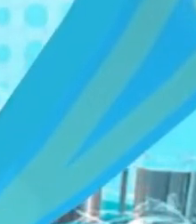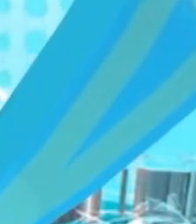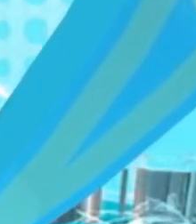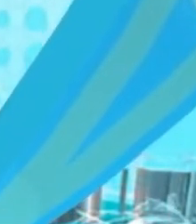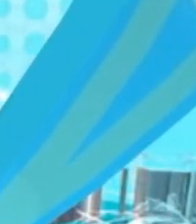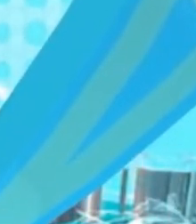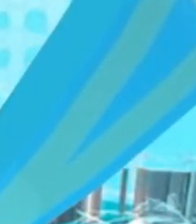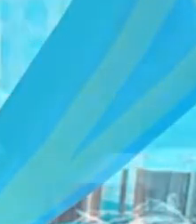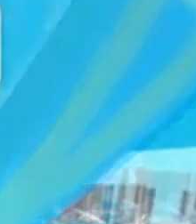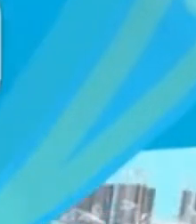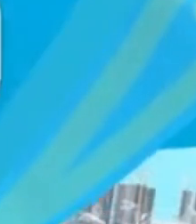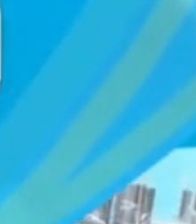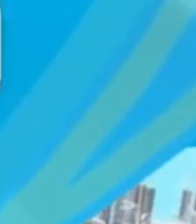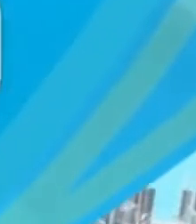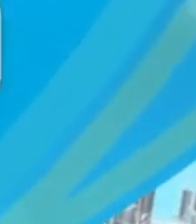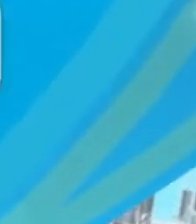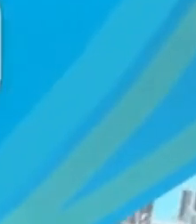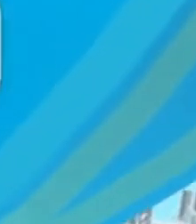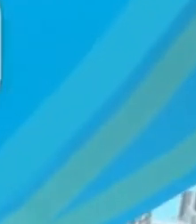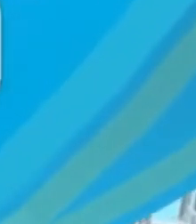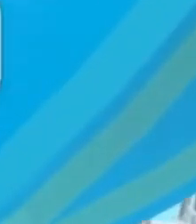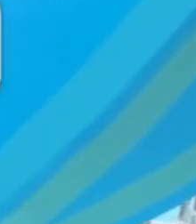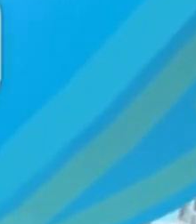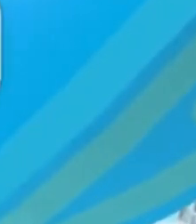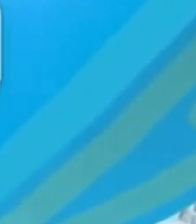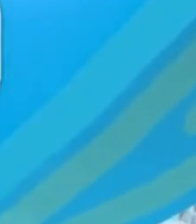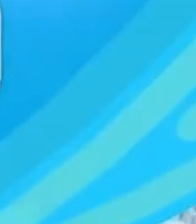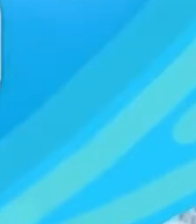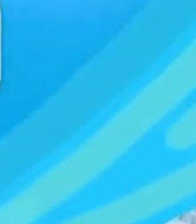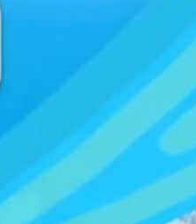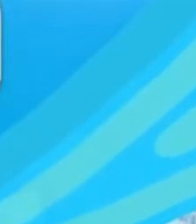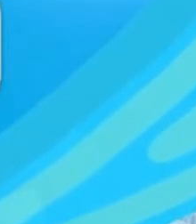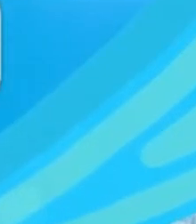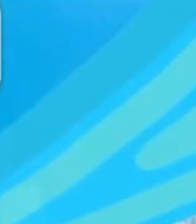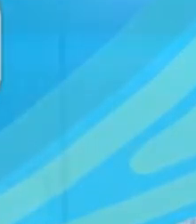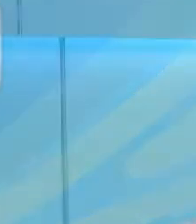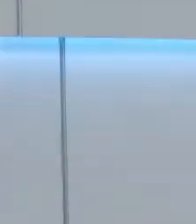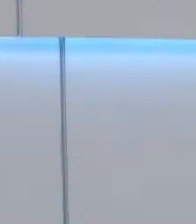Banco Popular presentó el tipo de cambio.